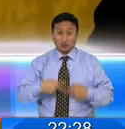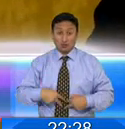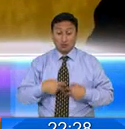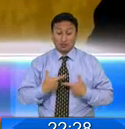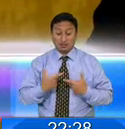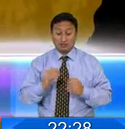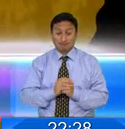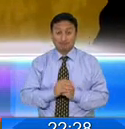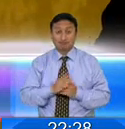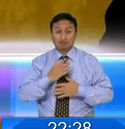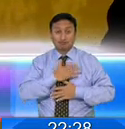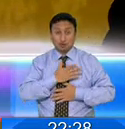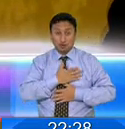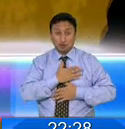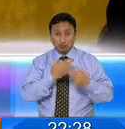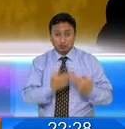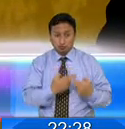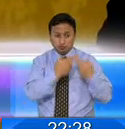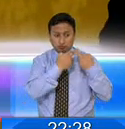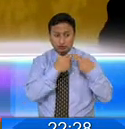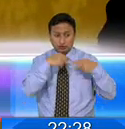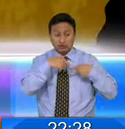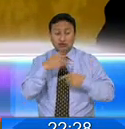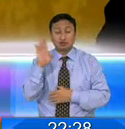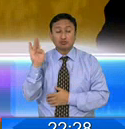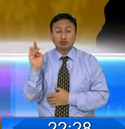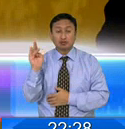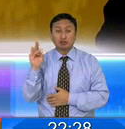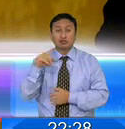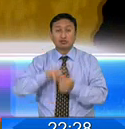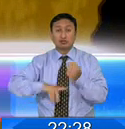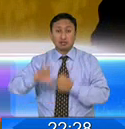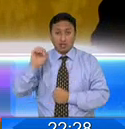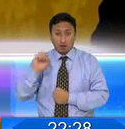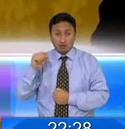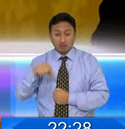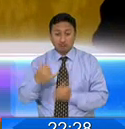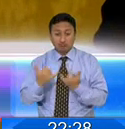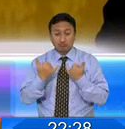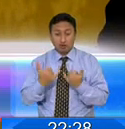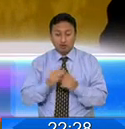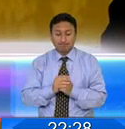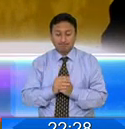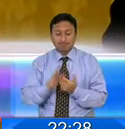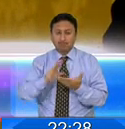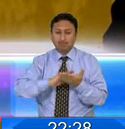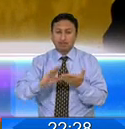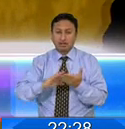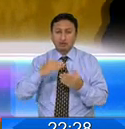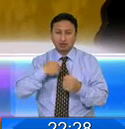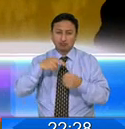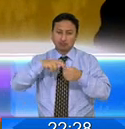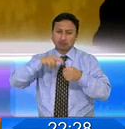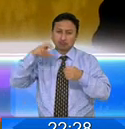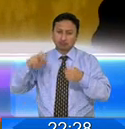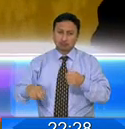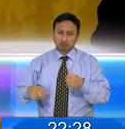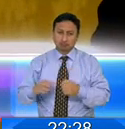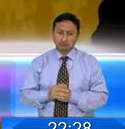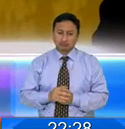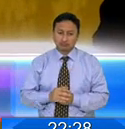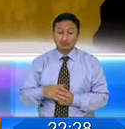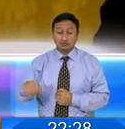su sentido de responsabilidad con su esposa y sus hijos, ha debido dar un paso al costado. Y esto